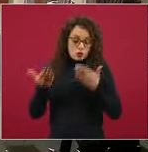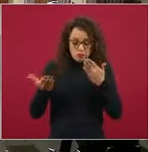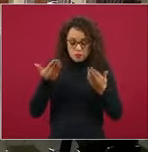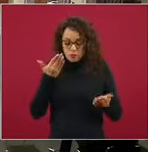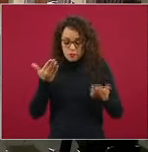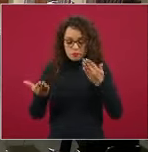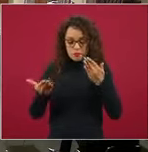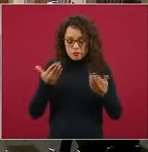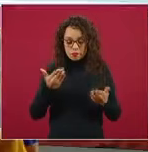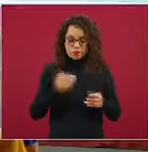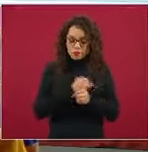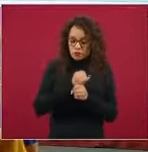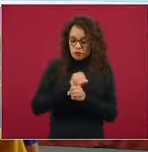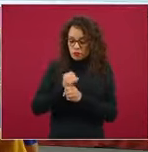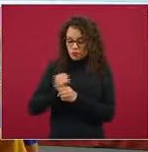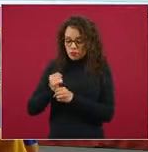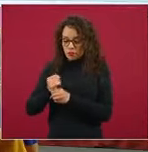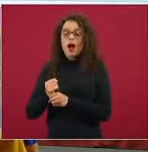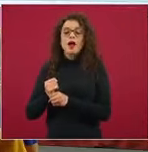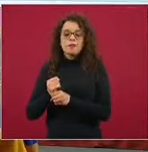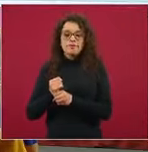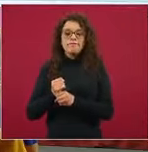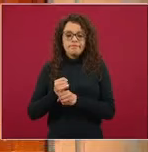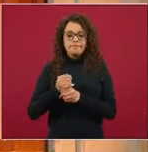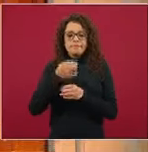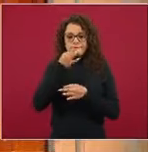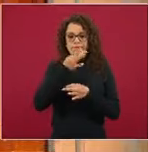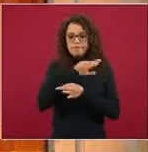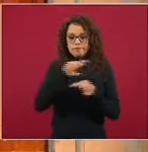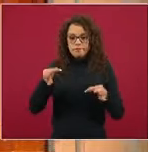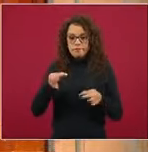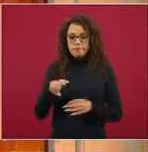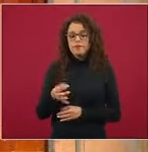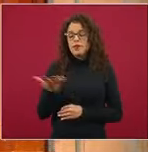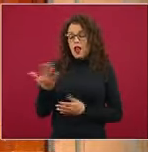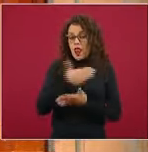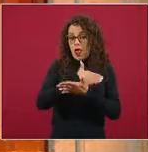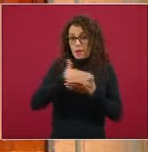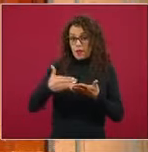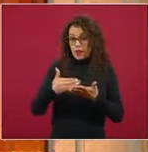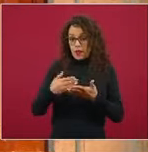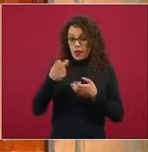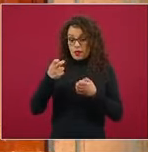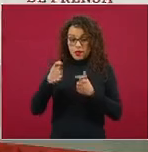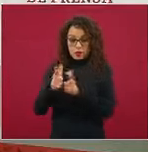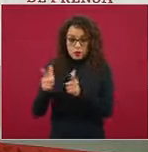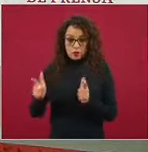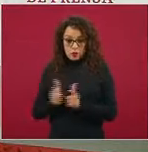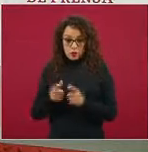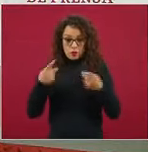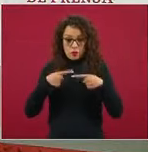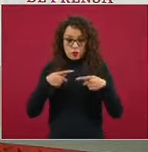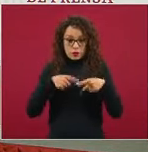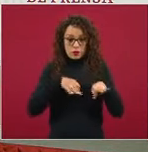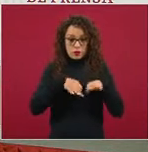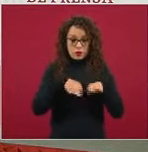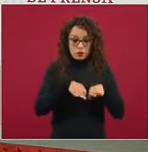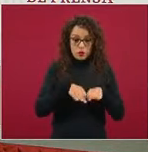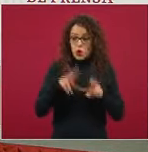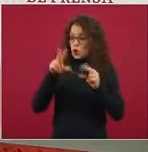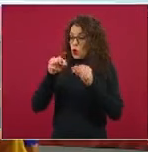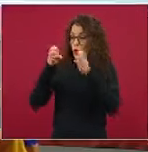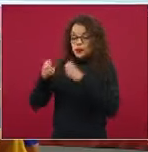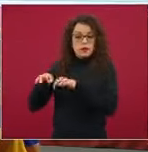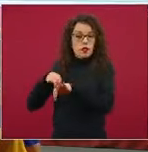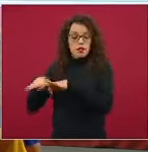hasta el momento es que al menos la mitad de estos profesionales o no se encontraban en activo, es decir, no